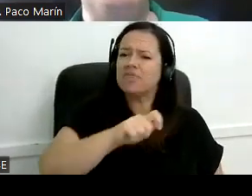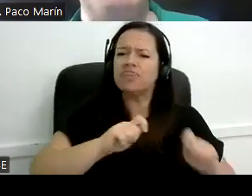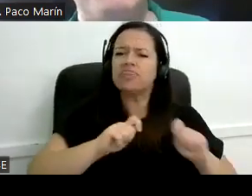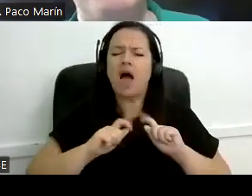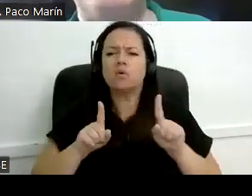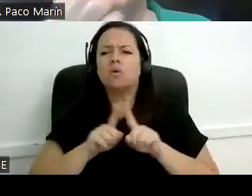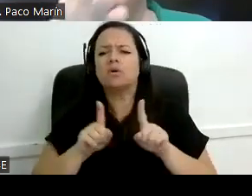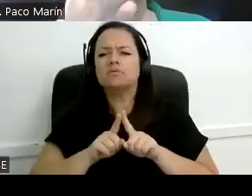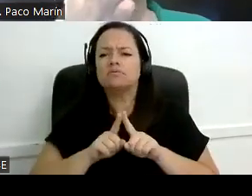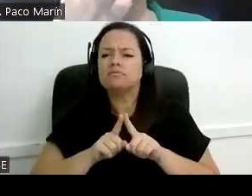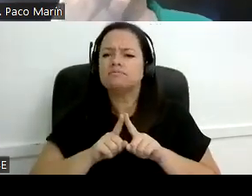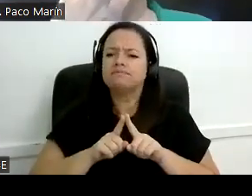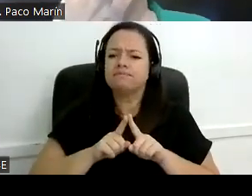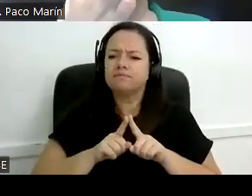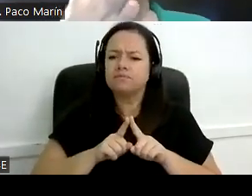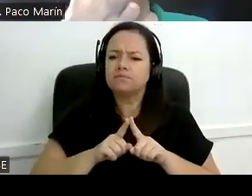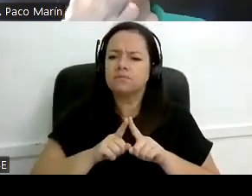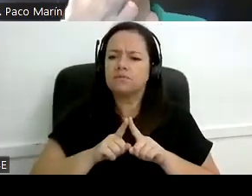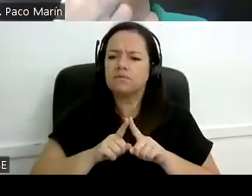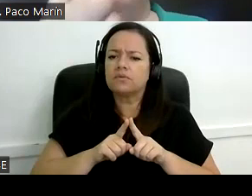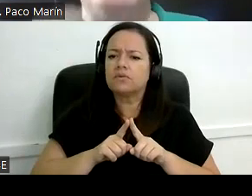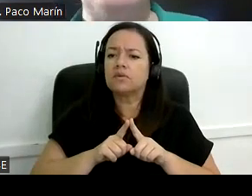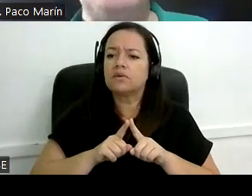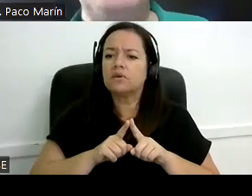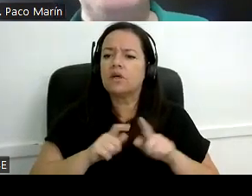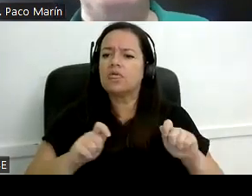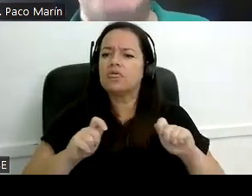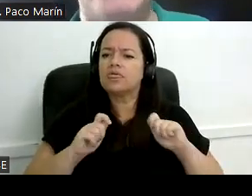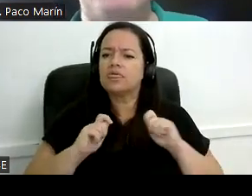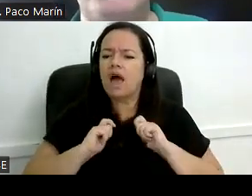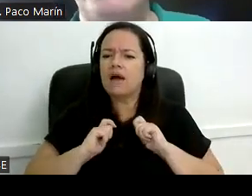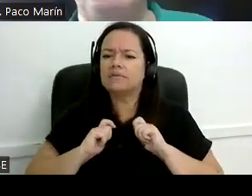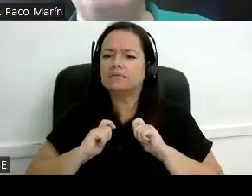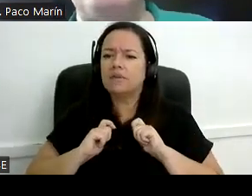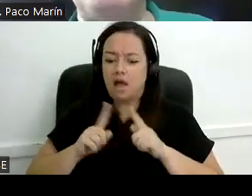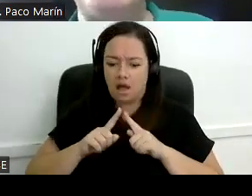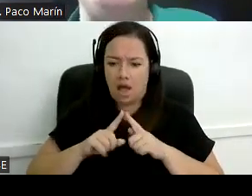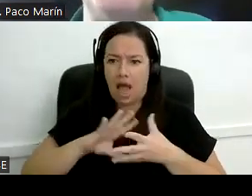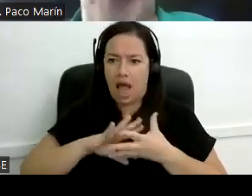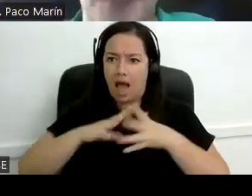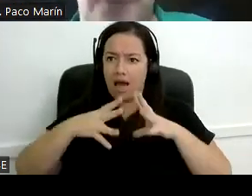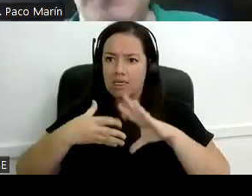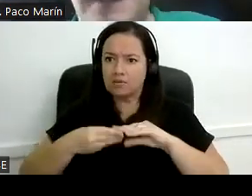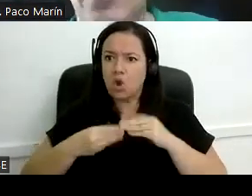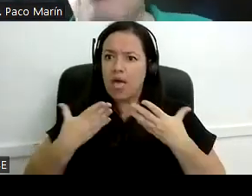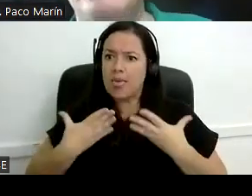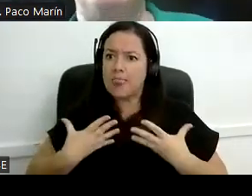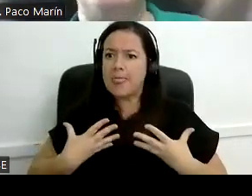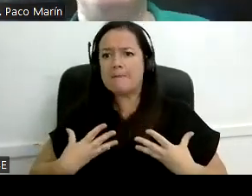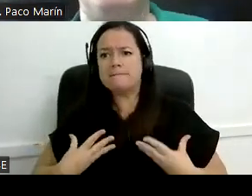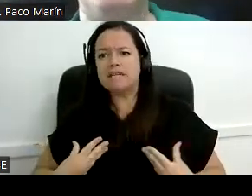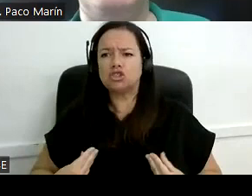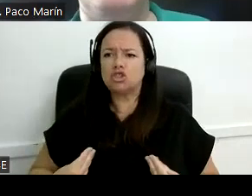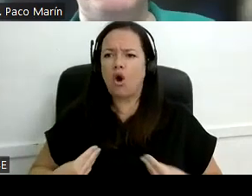efecto eutimizante, es decir, es un efecto adaptógeno, es un efecto más antidepresivo, entre